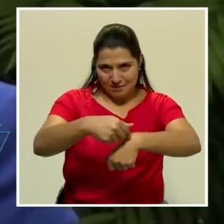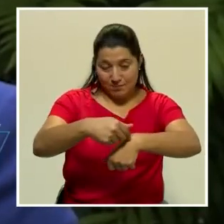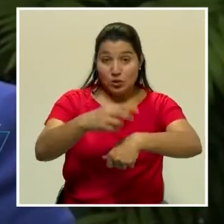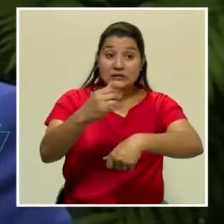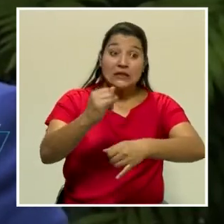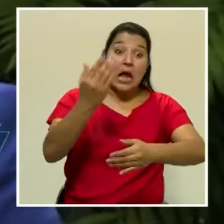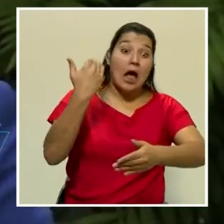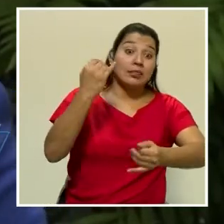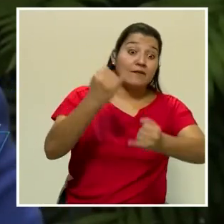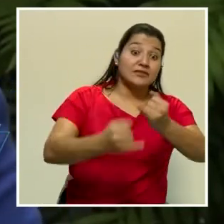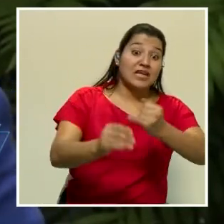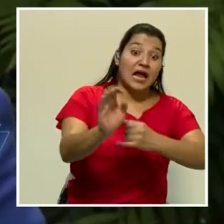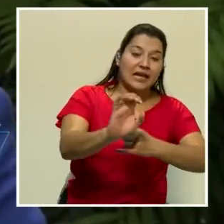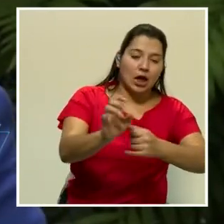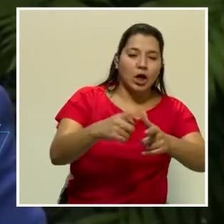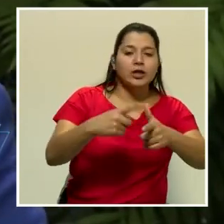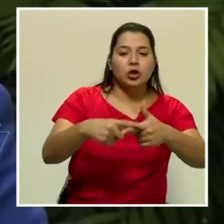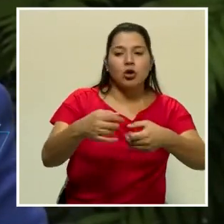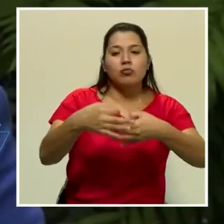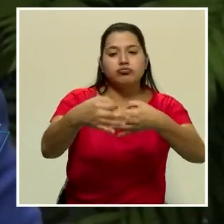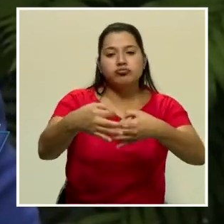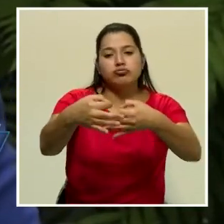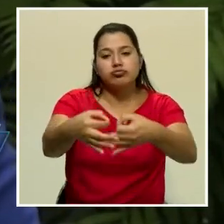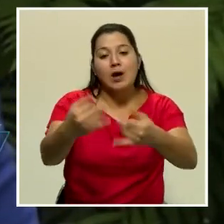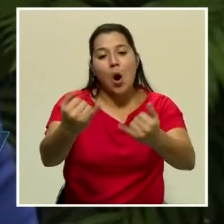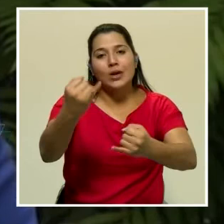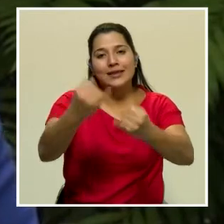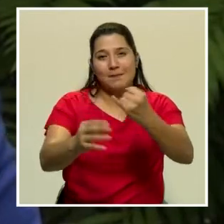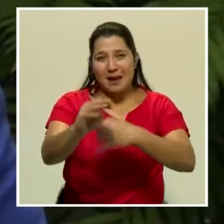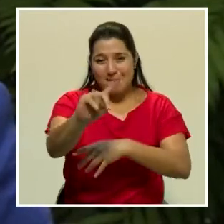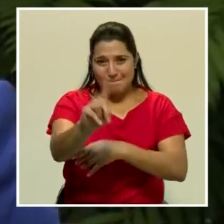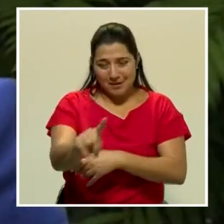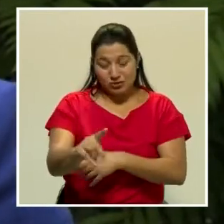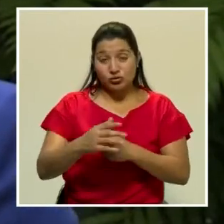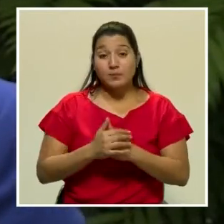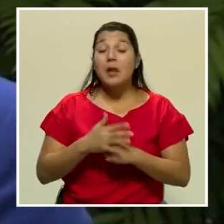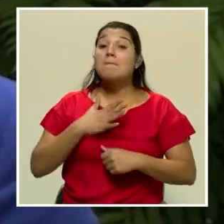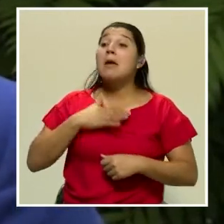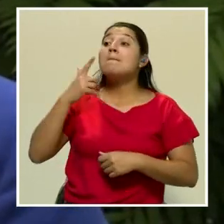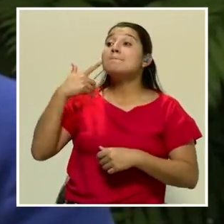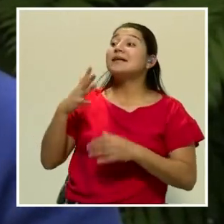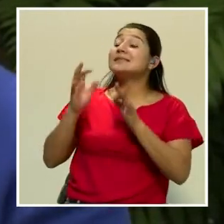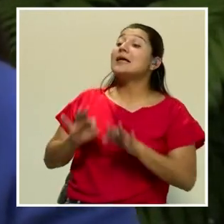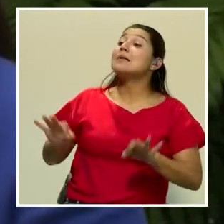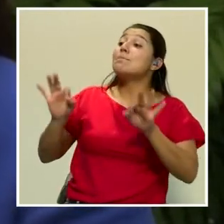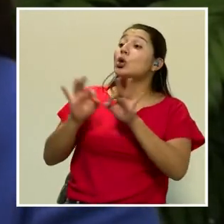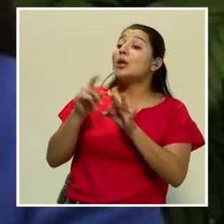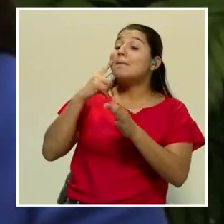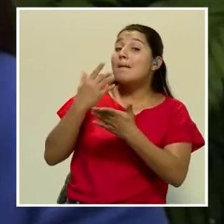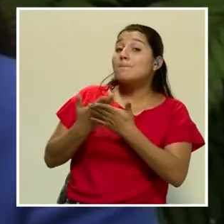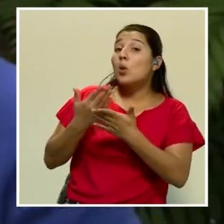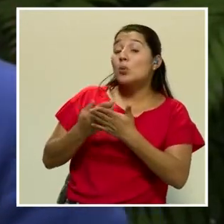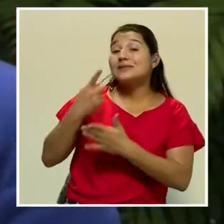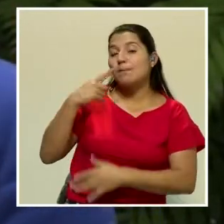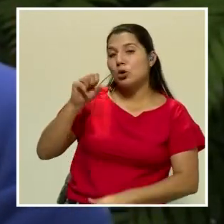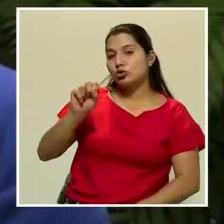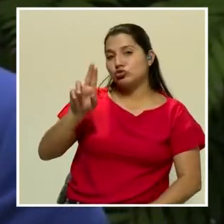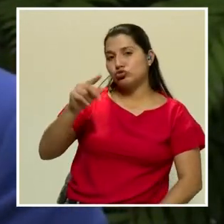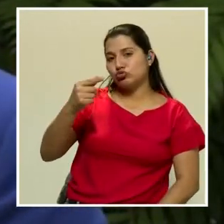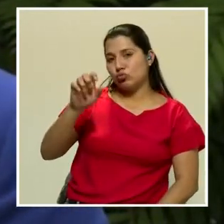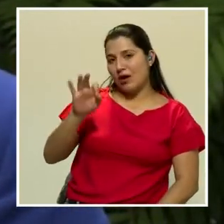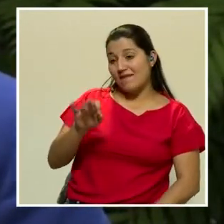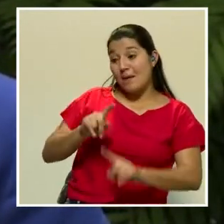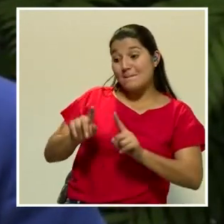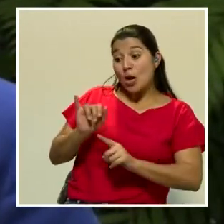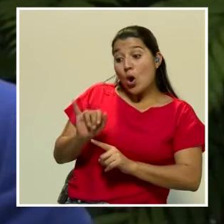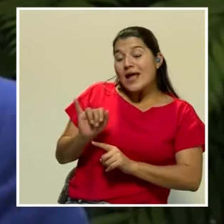precisamente la SUGEF, que me parece que es importante valorarla, ¿verdad? Sin embargo, este proyecto de ley requiere